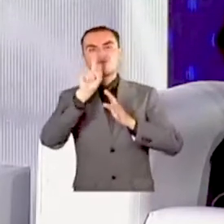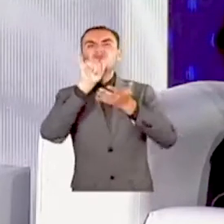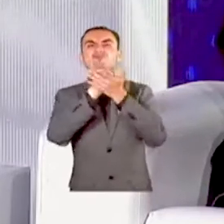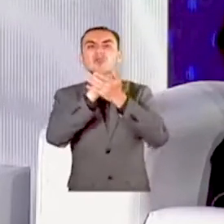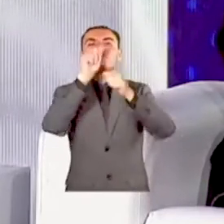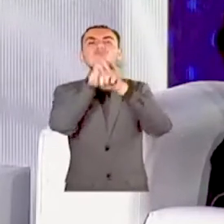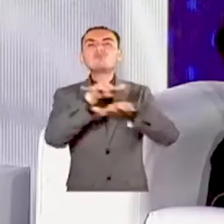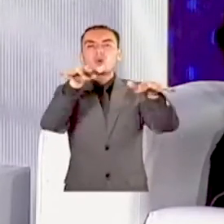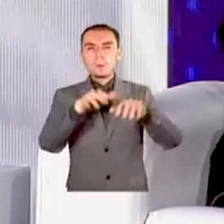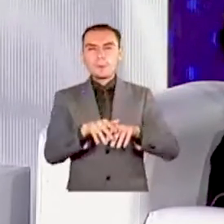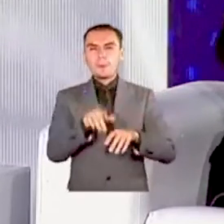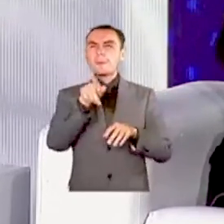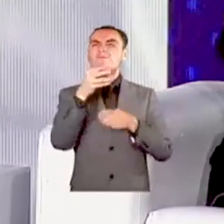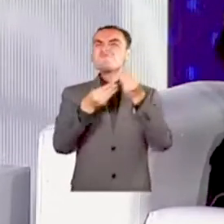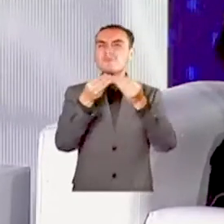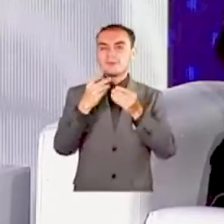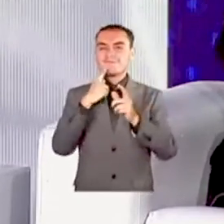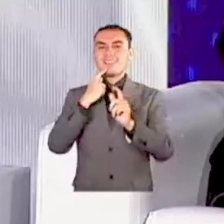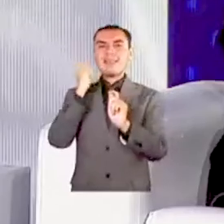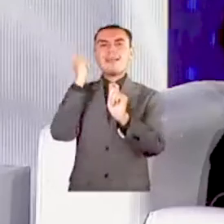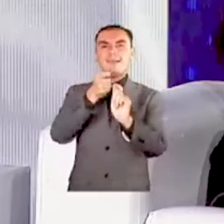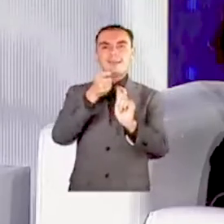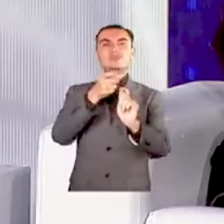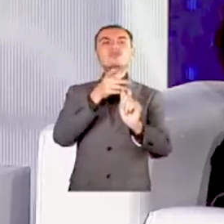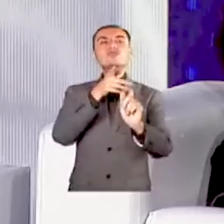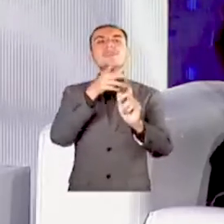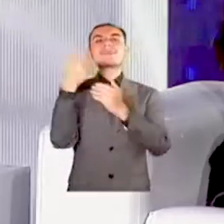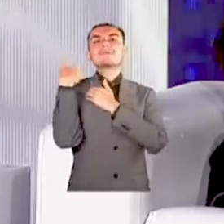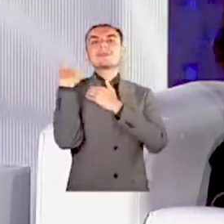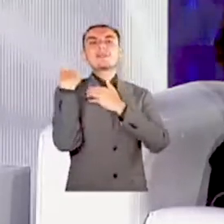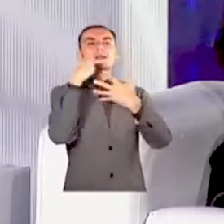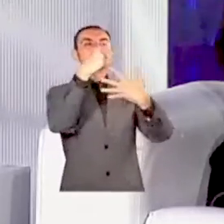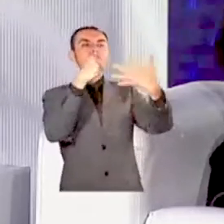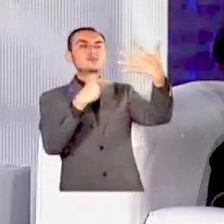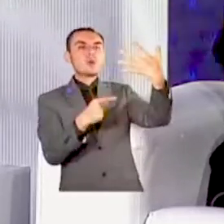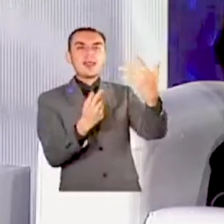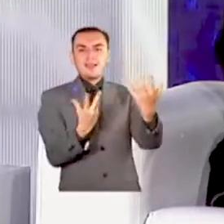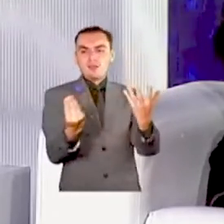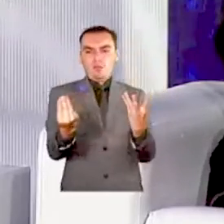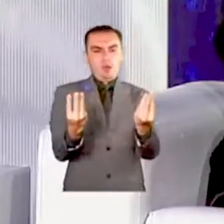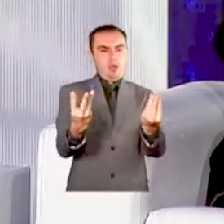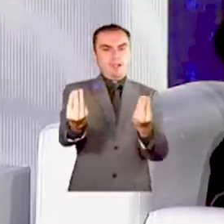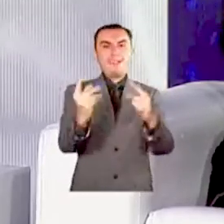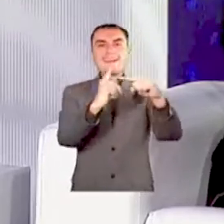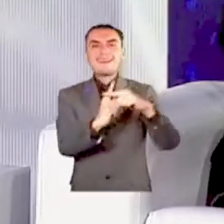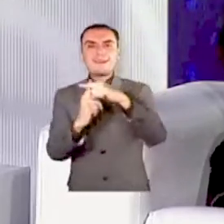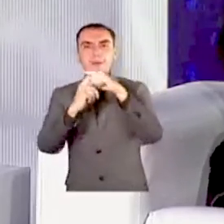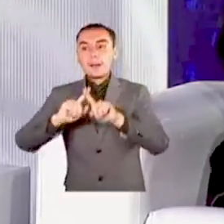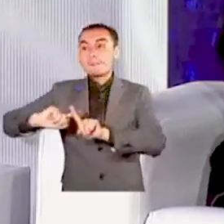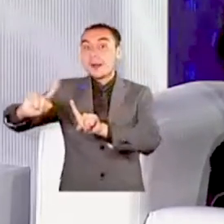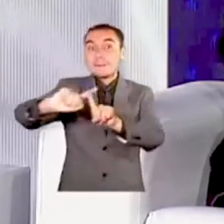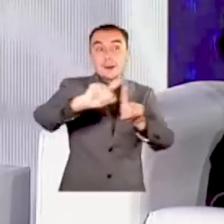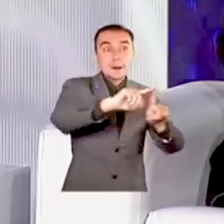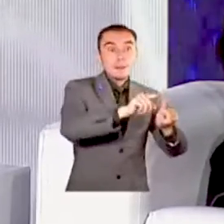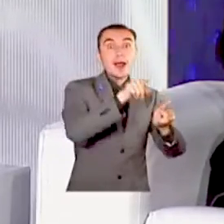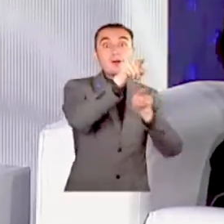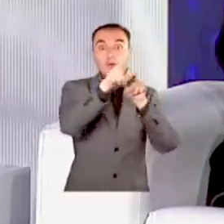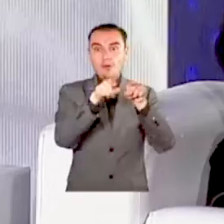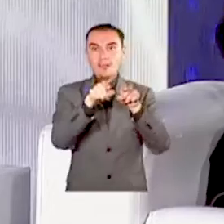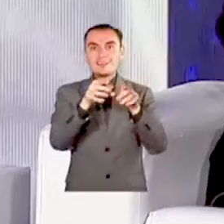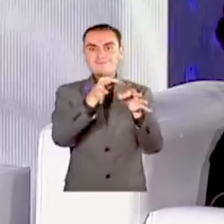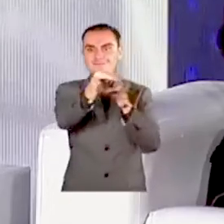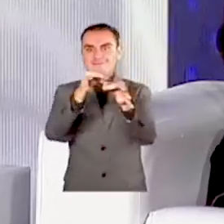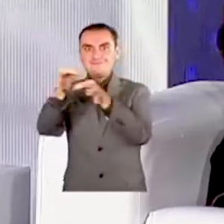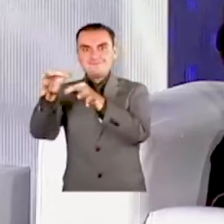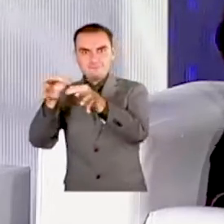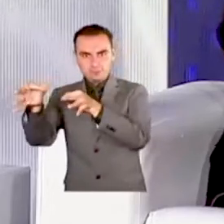cual asigna responsabilidades específicas a todas las procuradurías delegadas, a todas las procuradurías